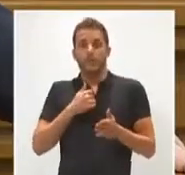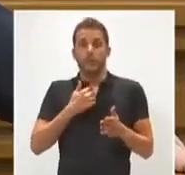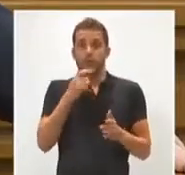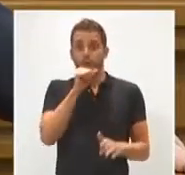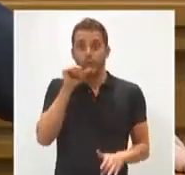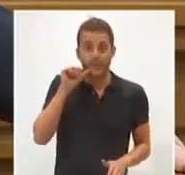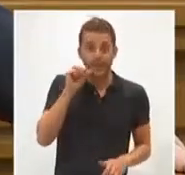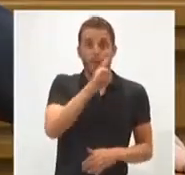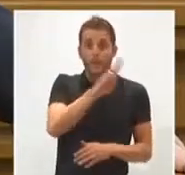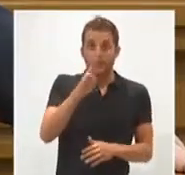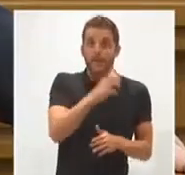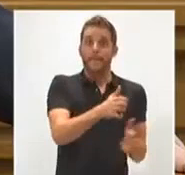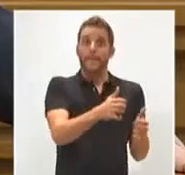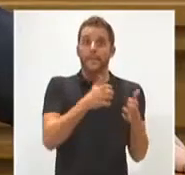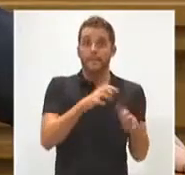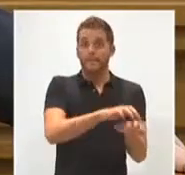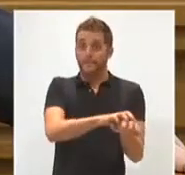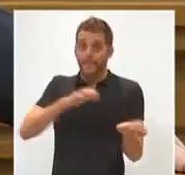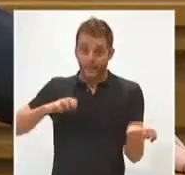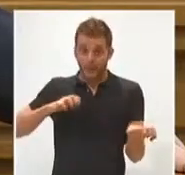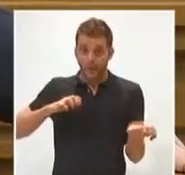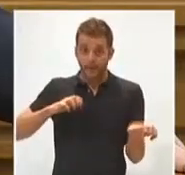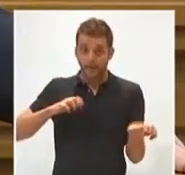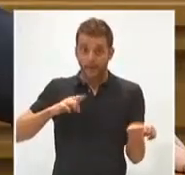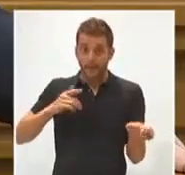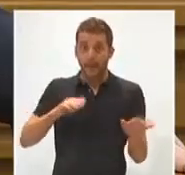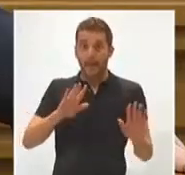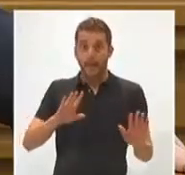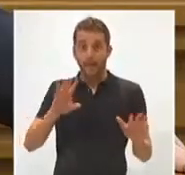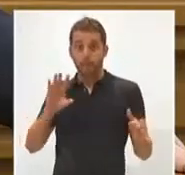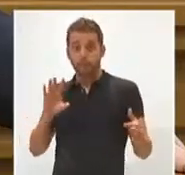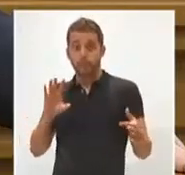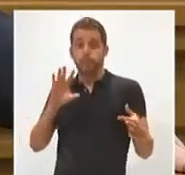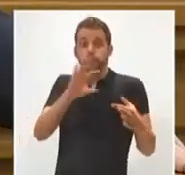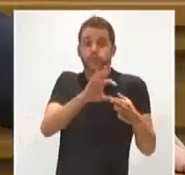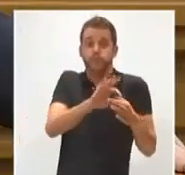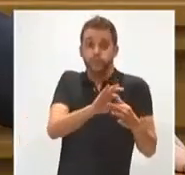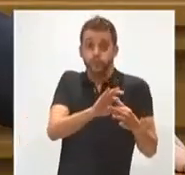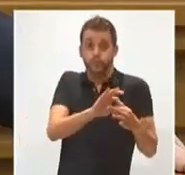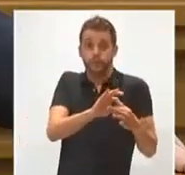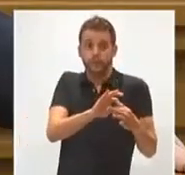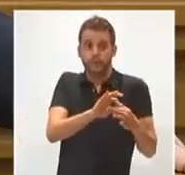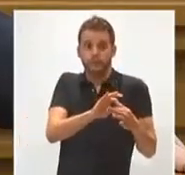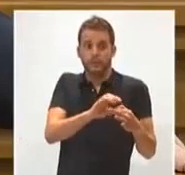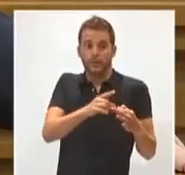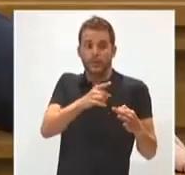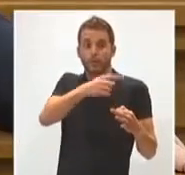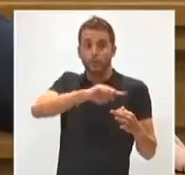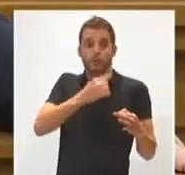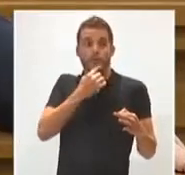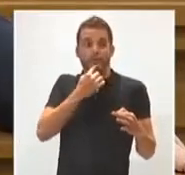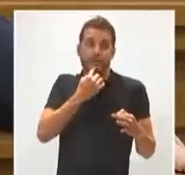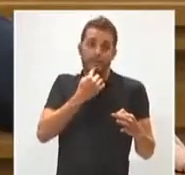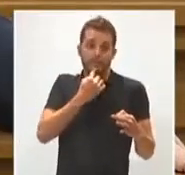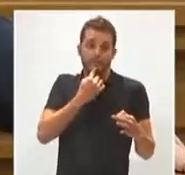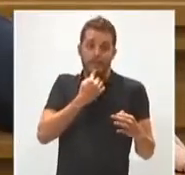a que tenga que ponerse en manos de los que ustedes por debajo dicen que son lo peor